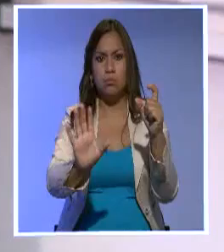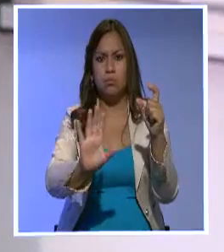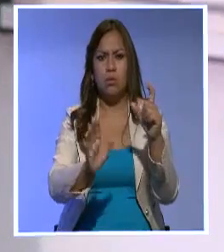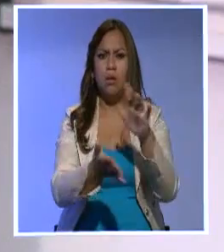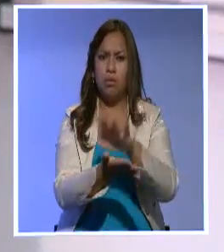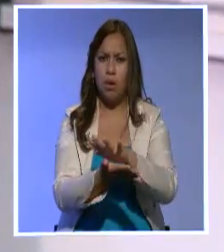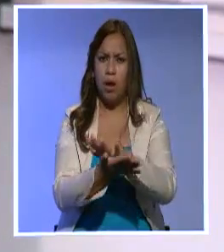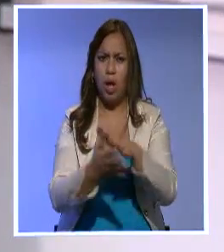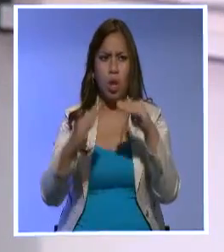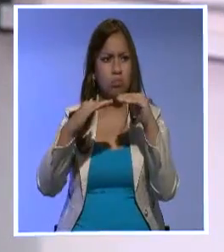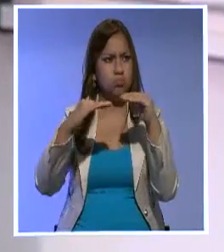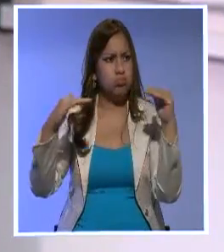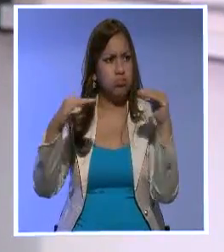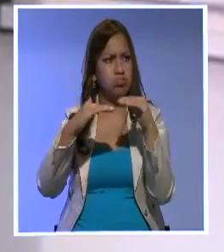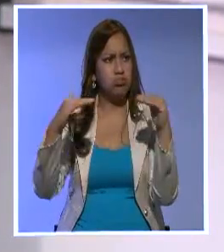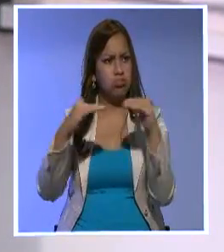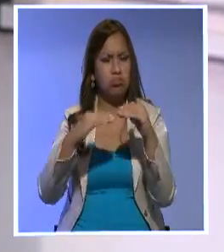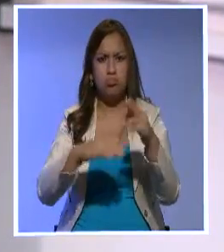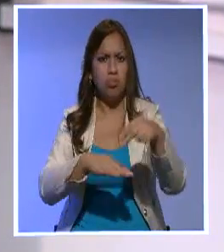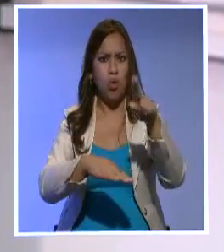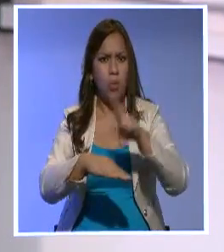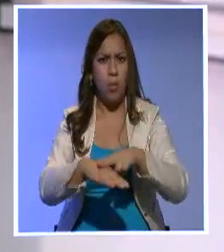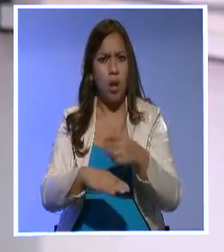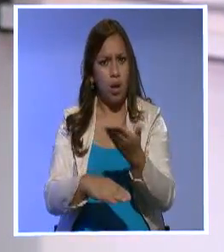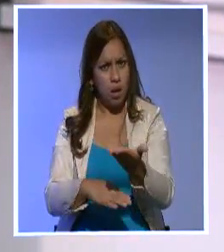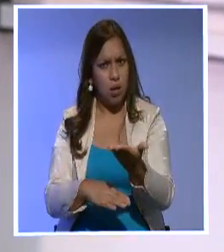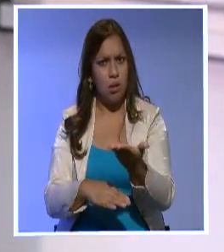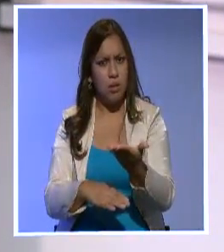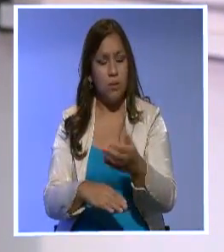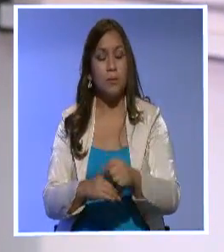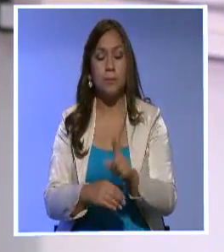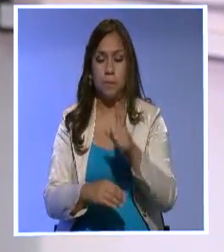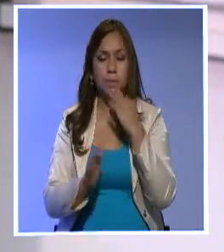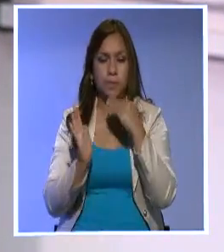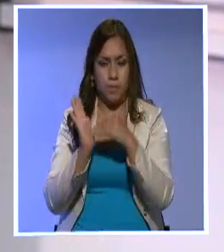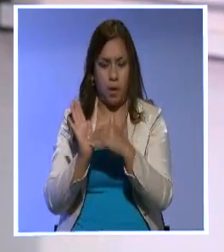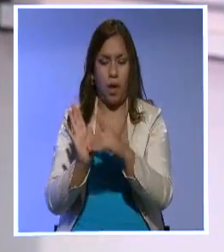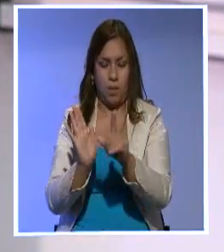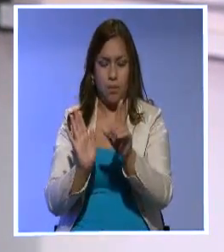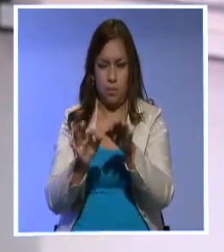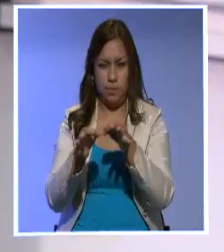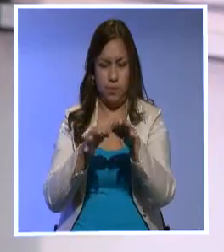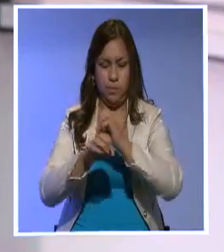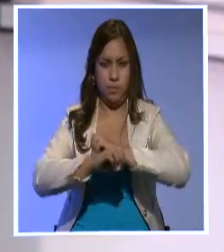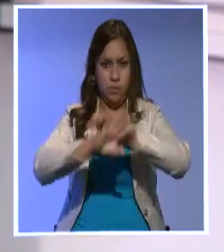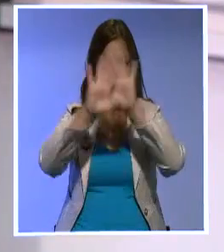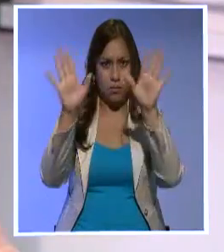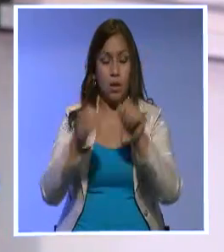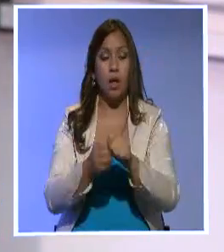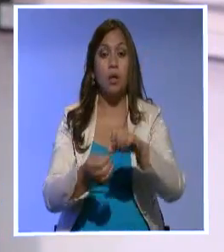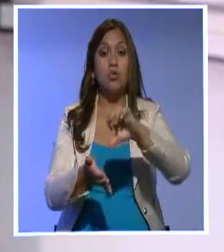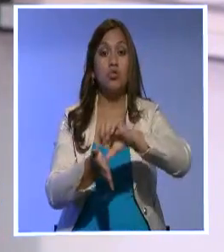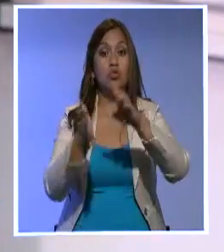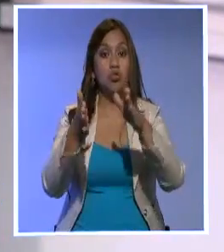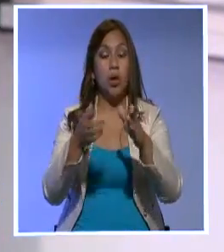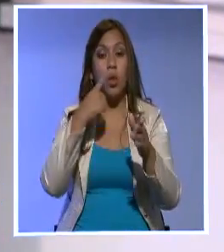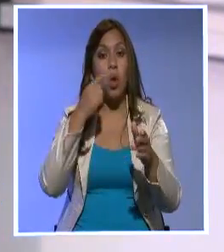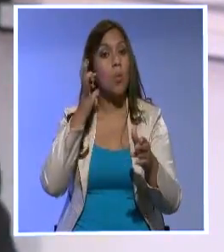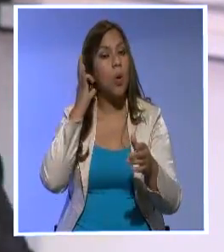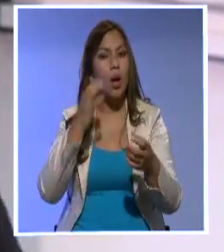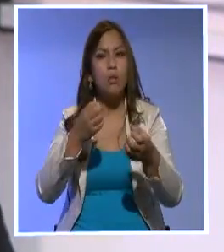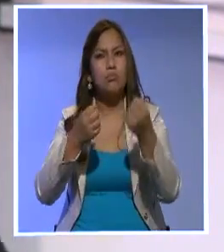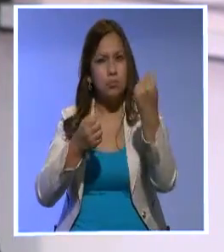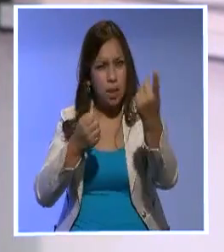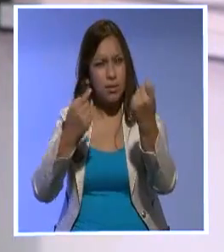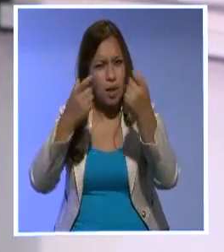íntimamente relacionado lo que hemos hablado sobre plusvalía yo aquí voy a poner un ejemplo para que el ciudadano y ciudadana pueda comprender